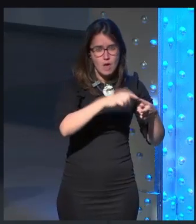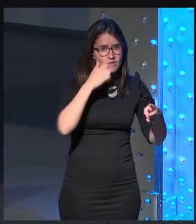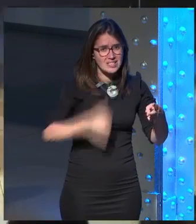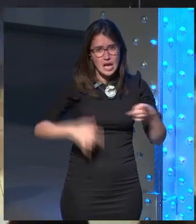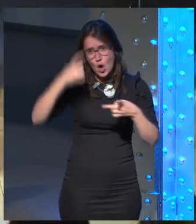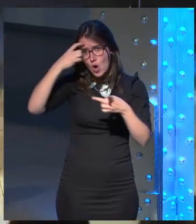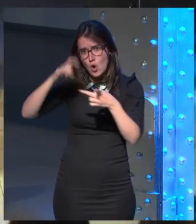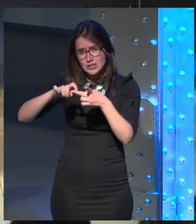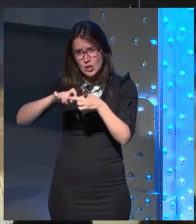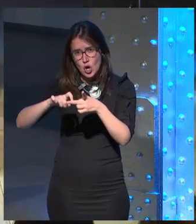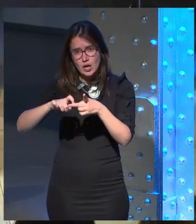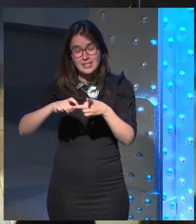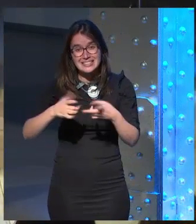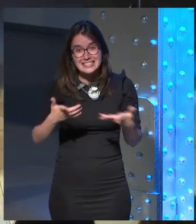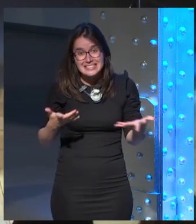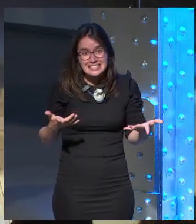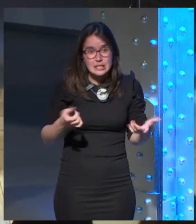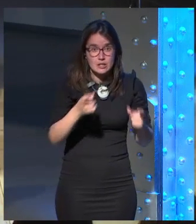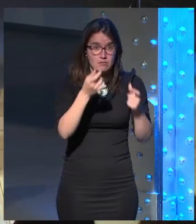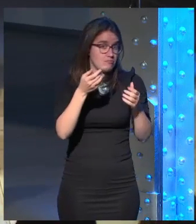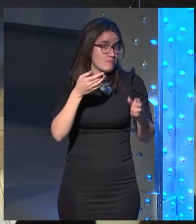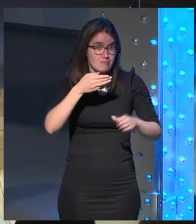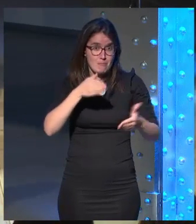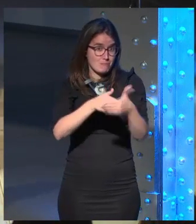It's a funding one. Es una financiación.